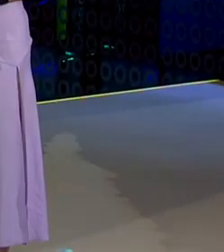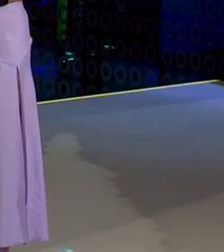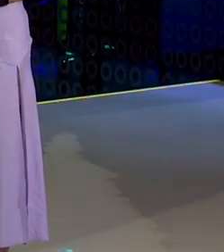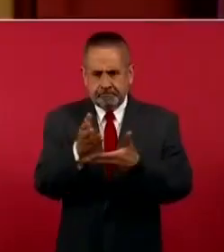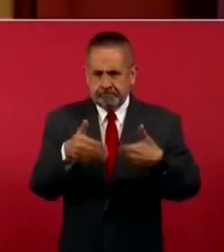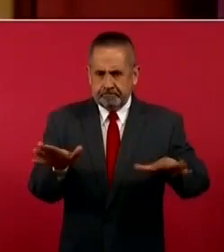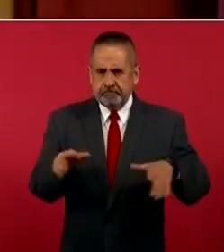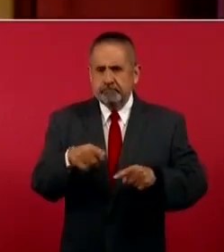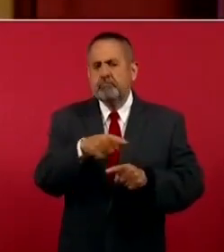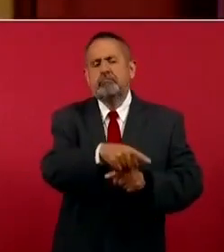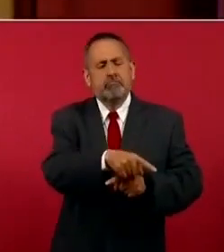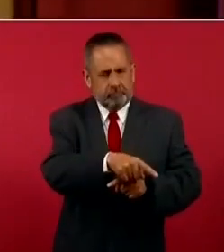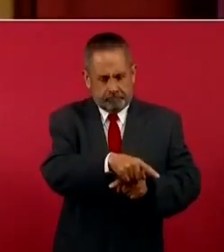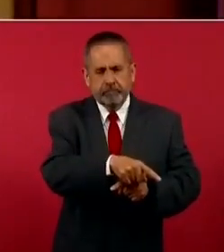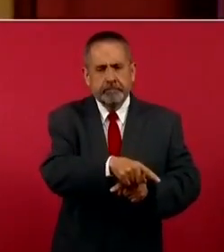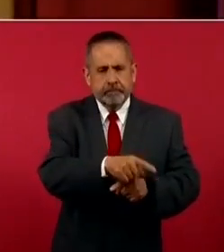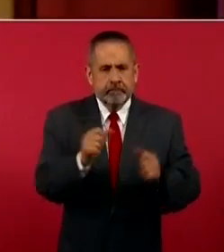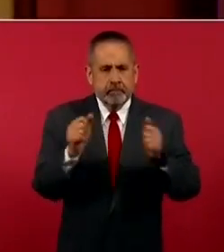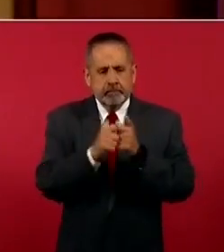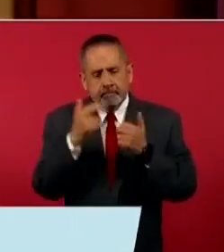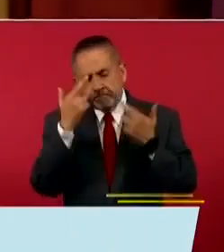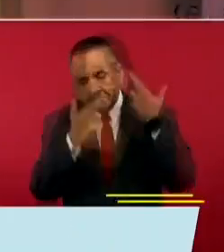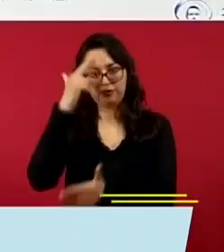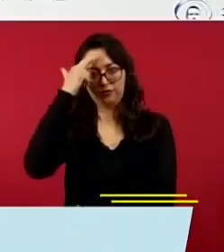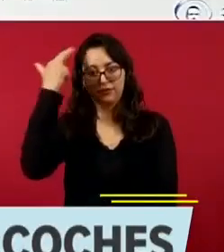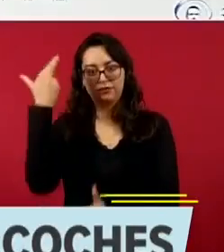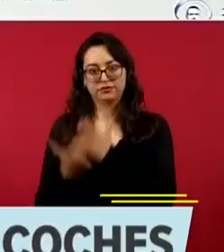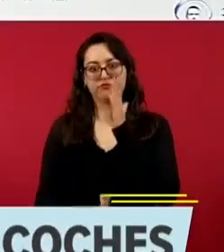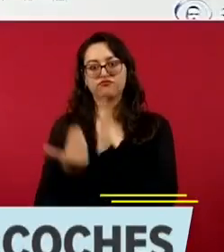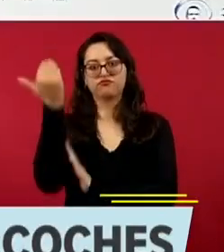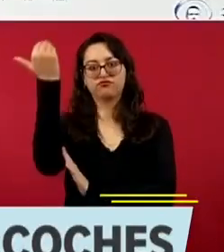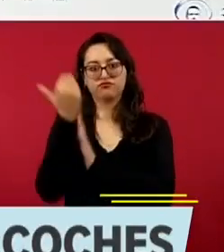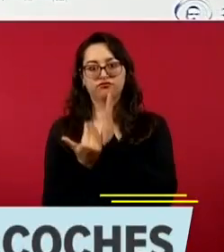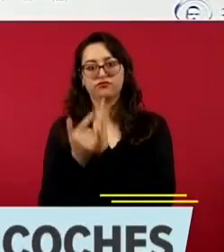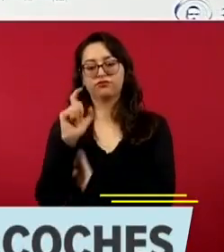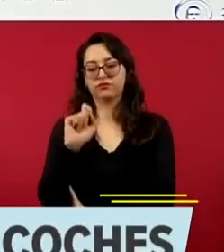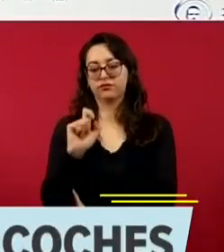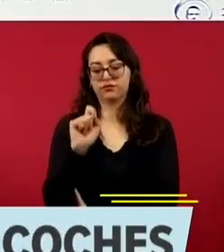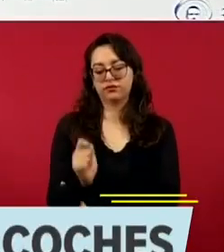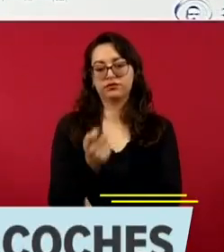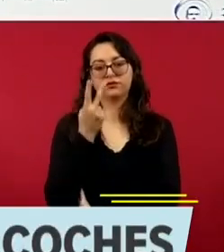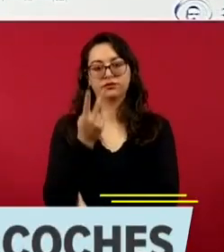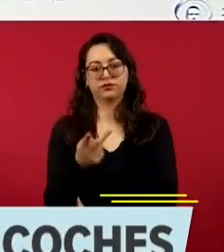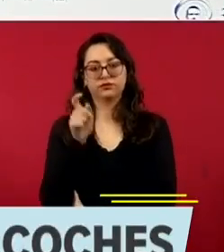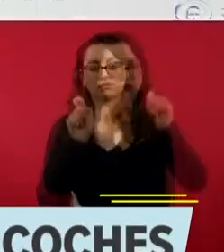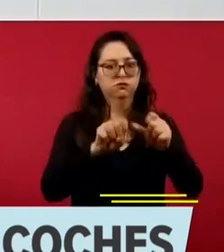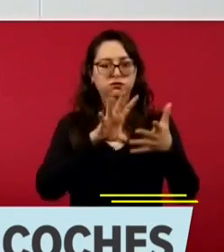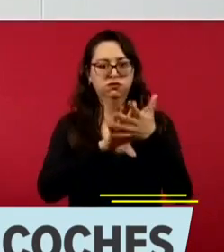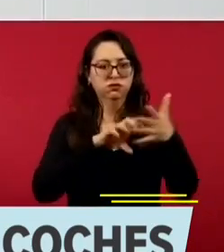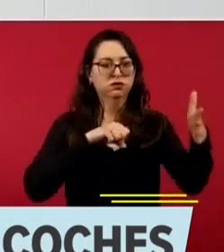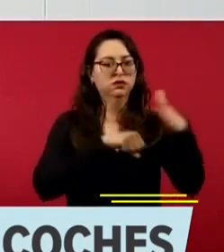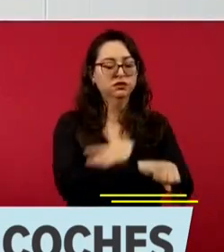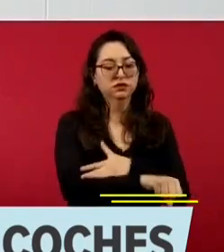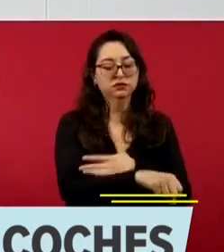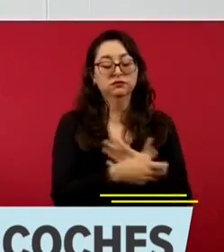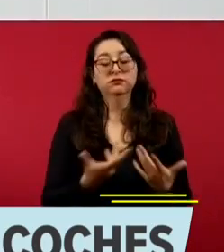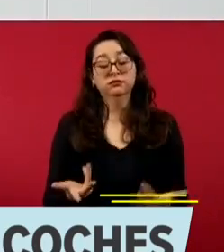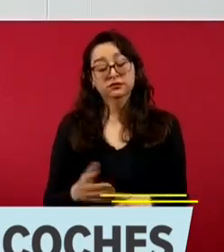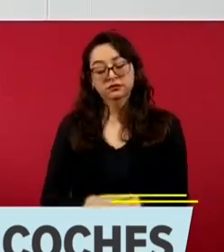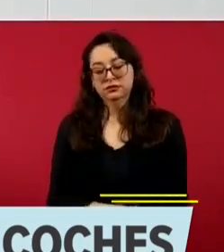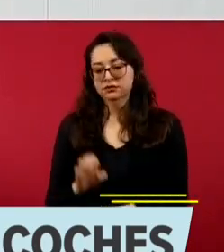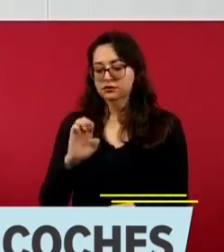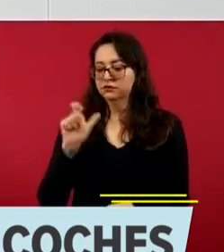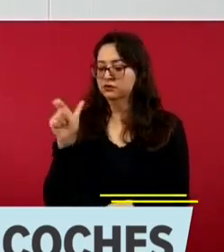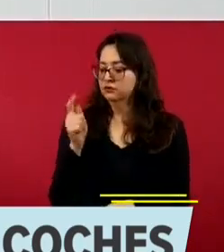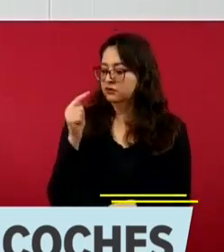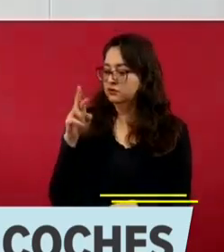1.389.735 vehículos usados de procedencia extranjera, los famosos chocolate, pues, en 16 estados del país. Destacó que con ese programa